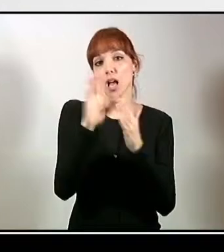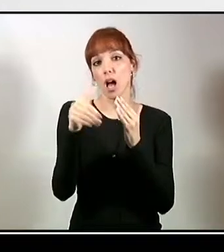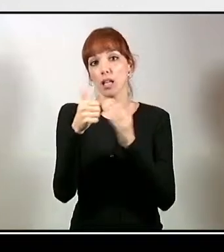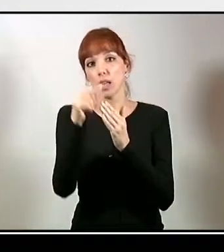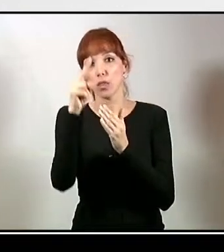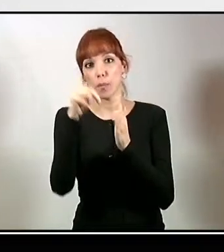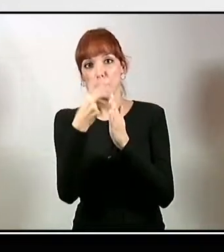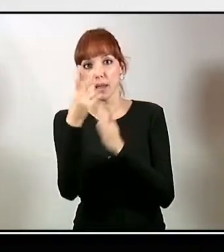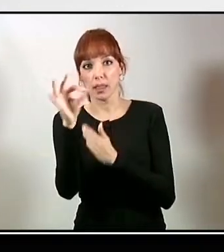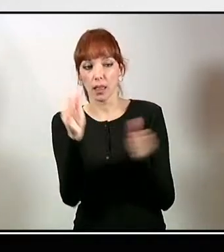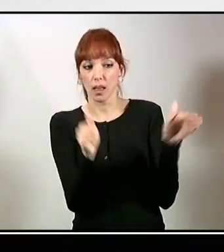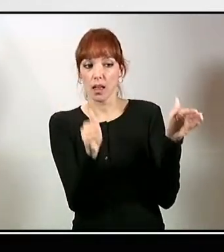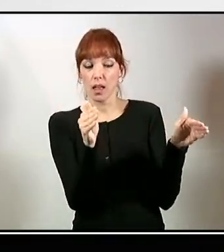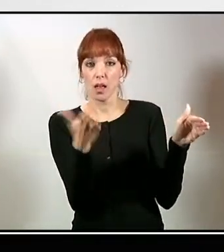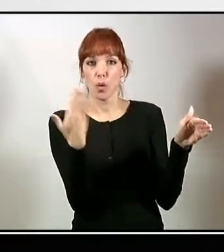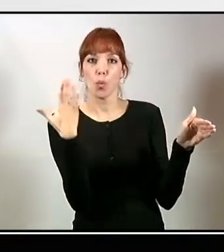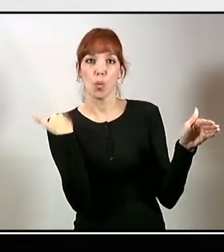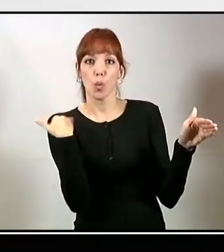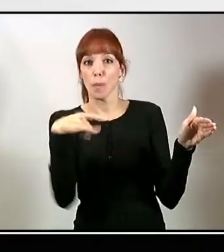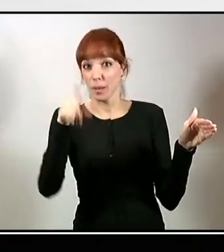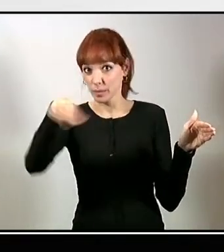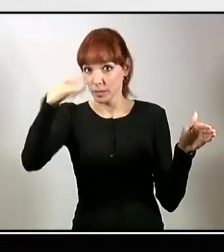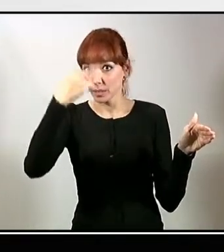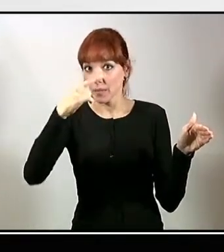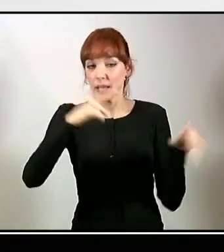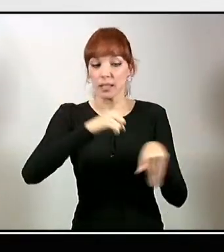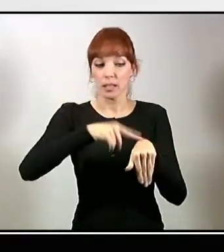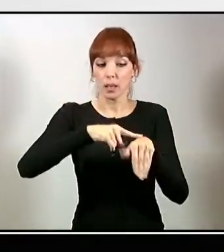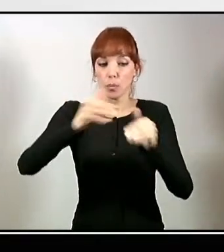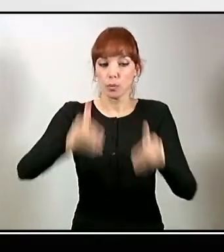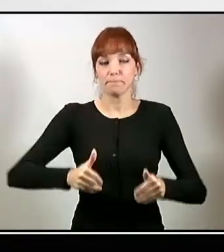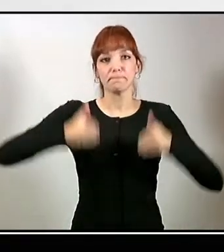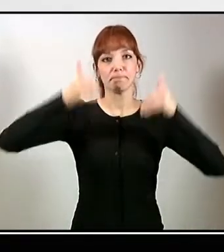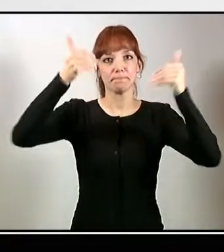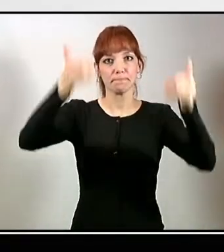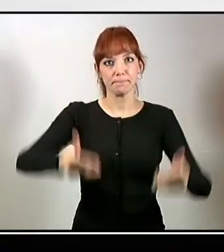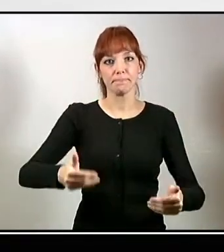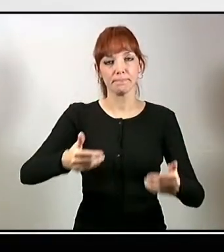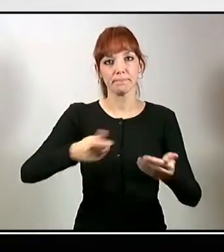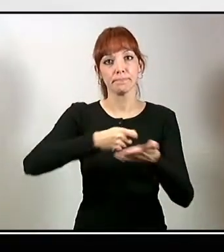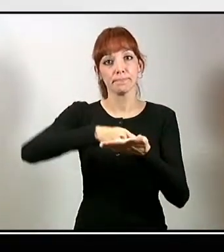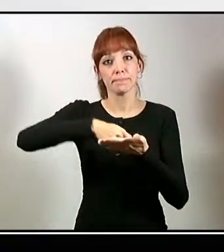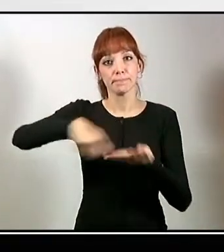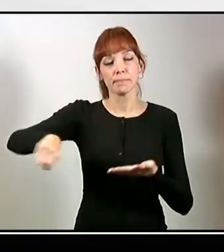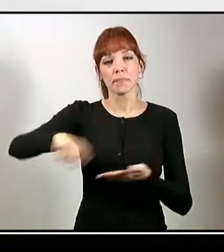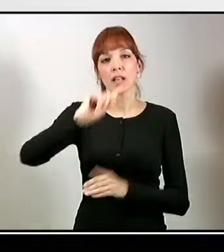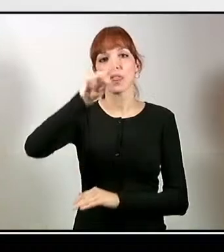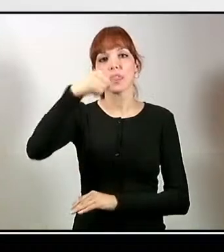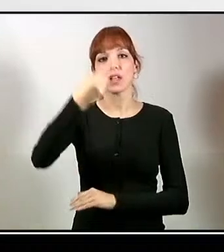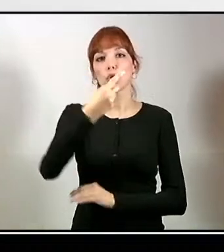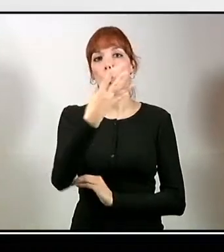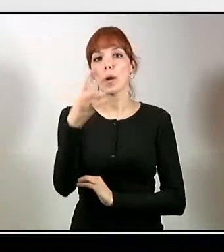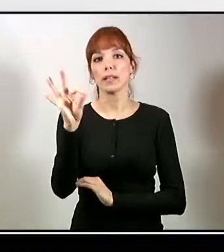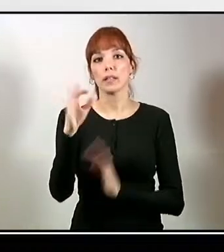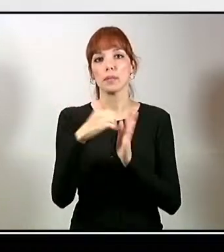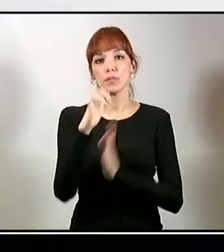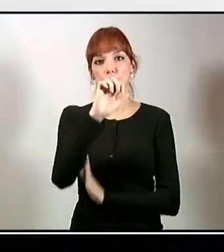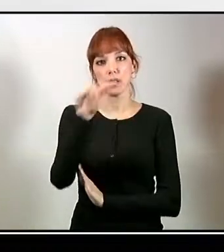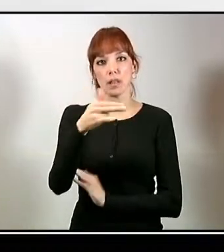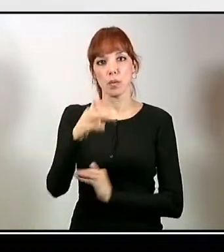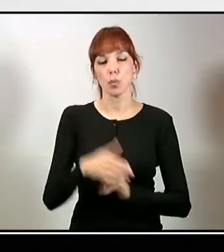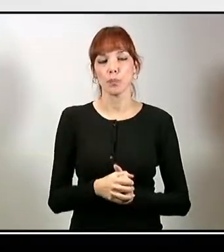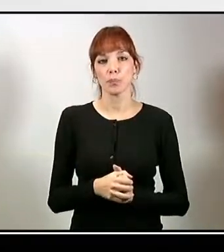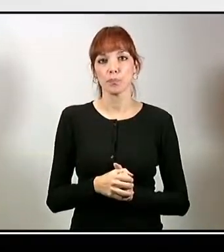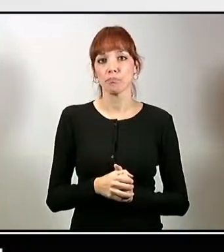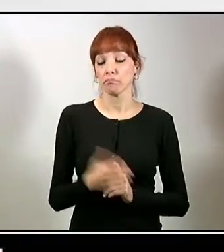saben, están prorrogados y que supondrá una inversión de 140 millones de euros. Desde que